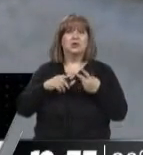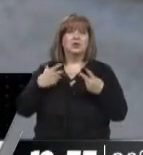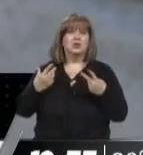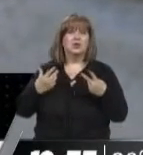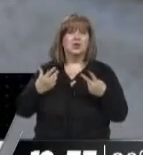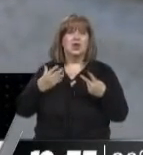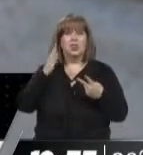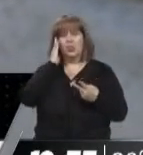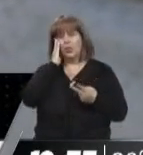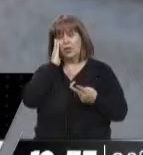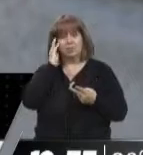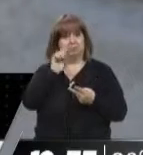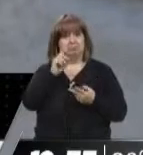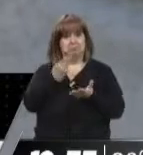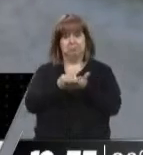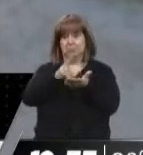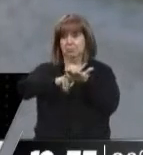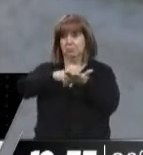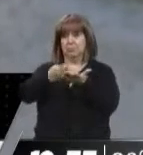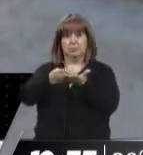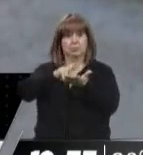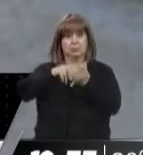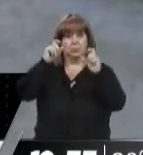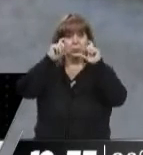No podía dormir bien en las noches.